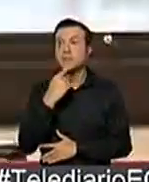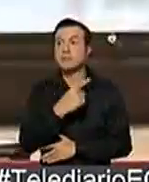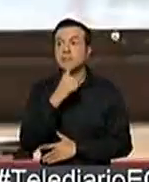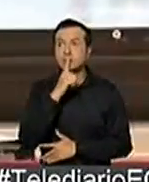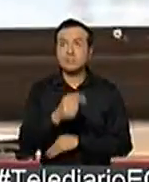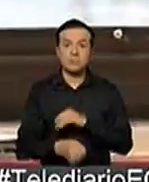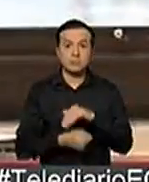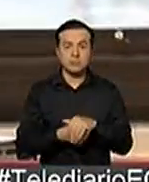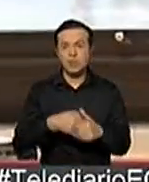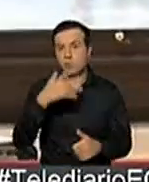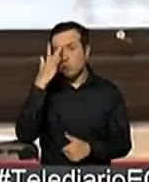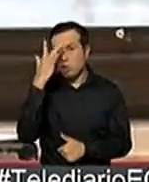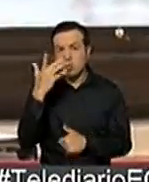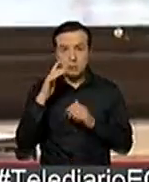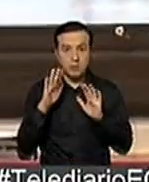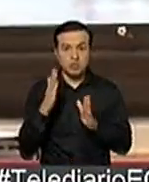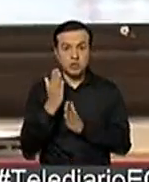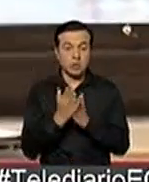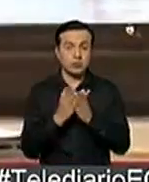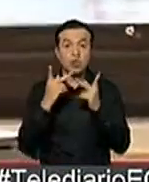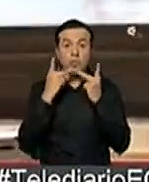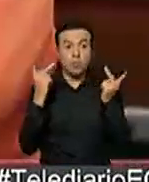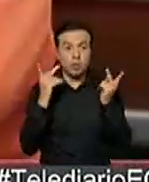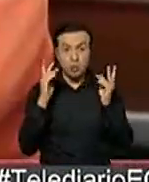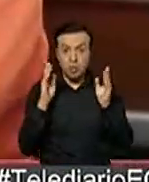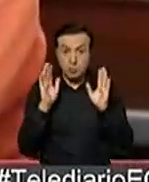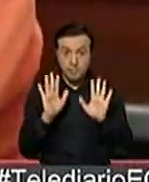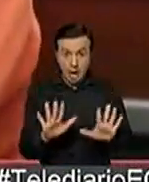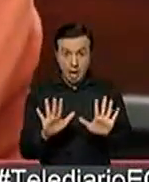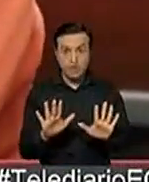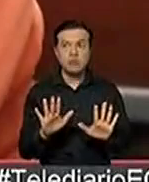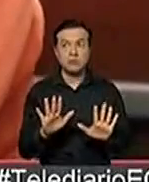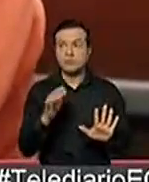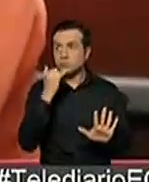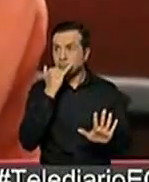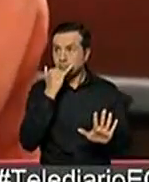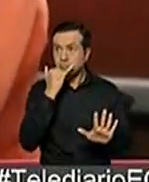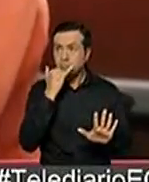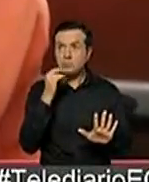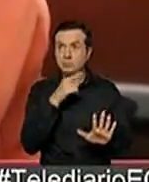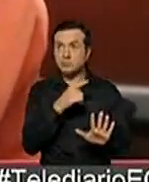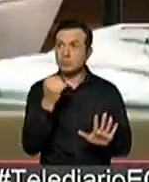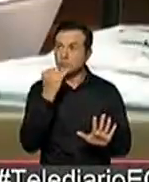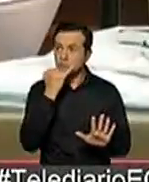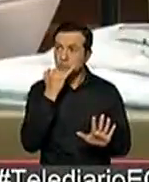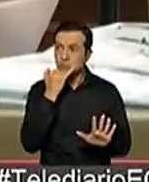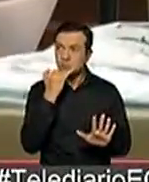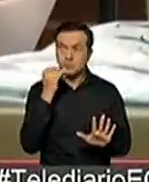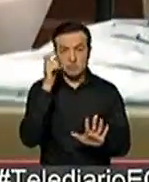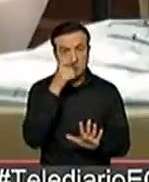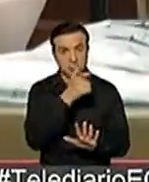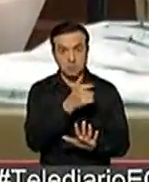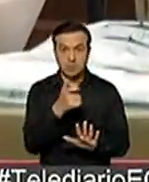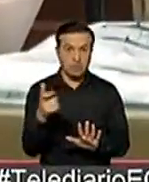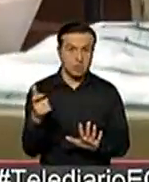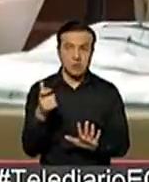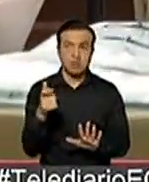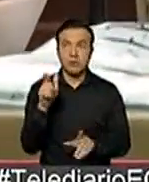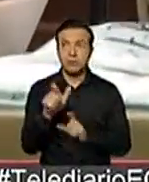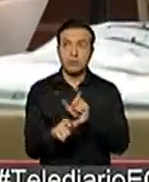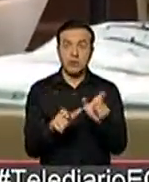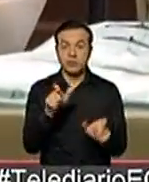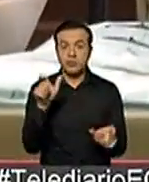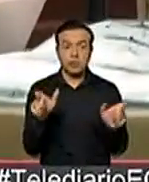reservada, puesto que la paralización de un servicio público es un delito contra la seguridad del Estado. Según la Fiscalía, los